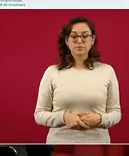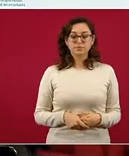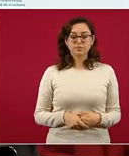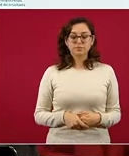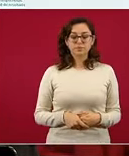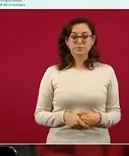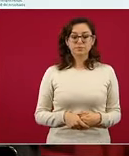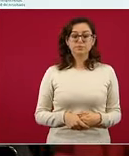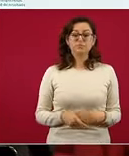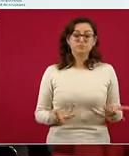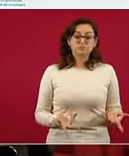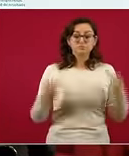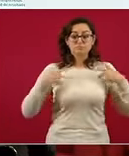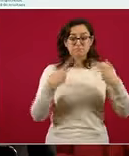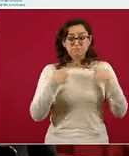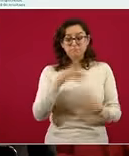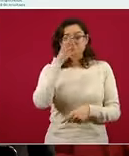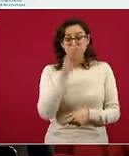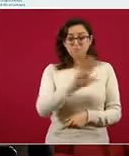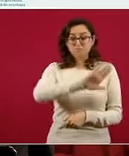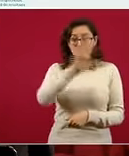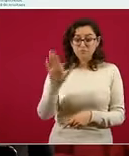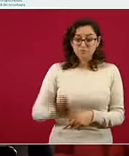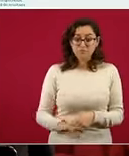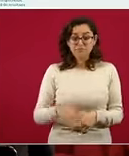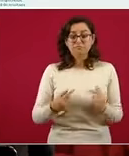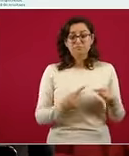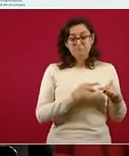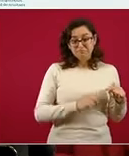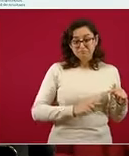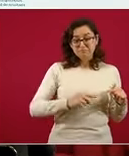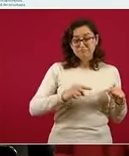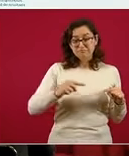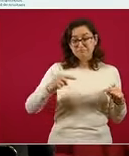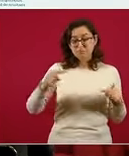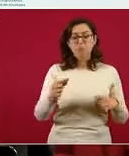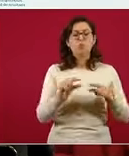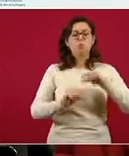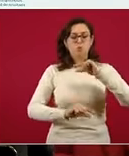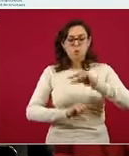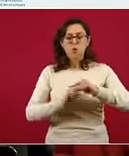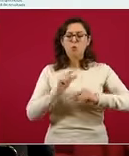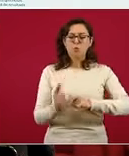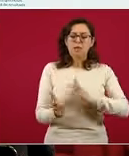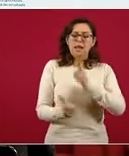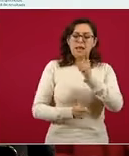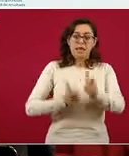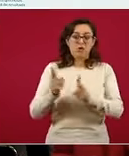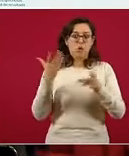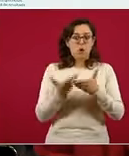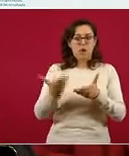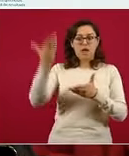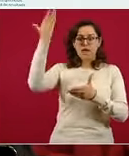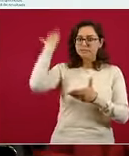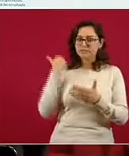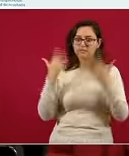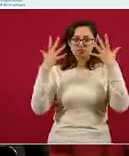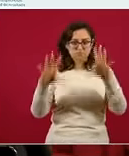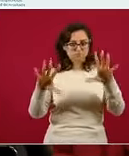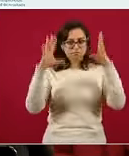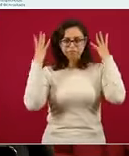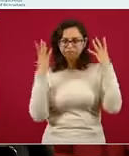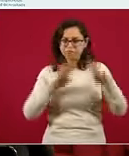La curva epidémica de las defunciones, con un crecimiento mucho más lento que lo que observamos al inicio de la